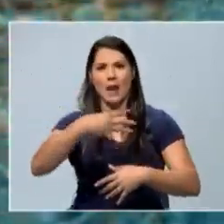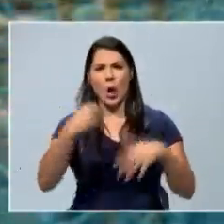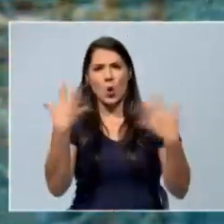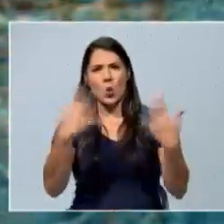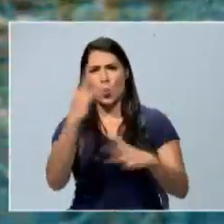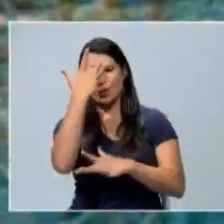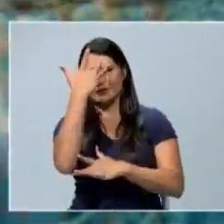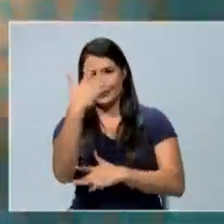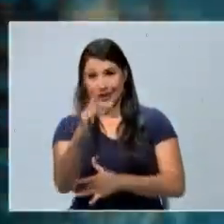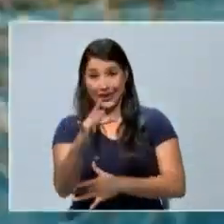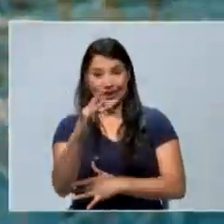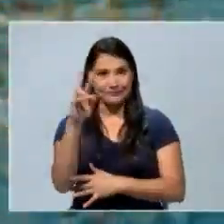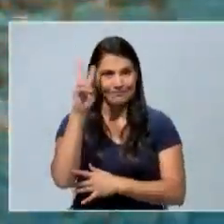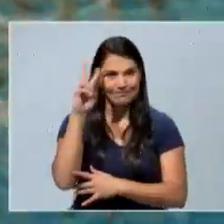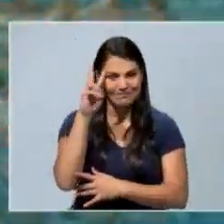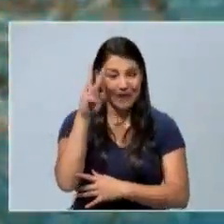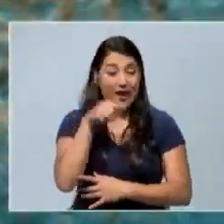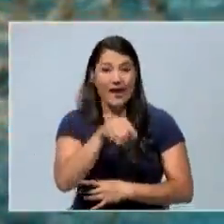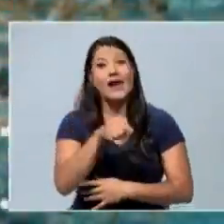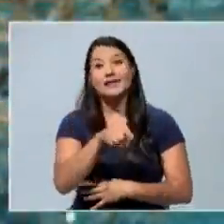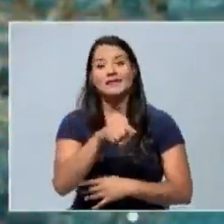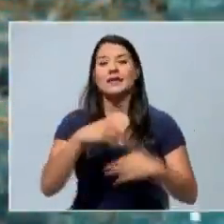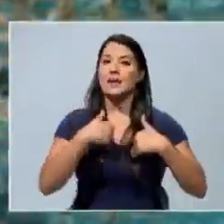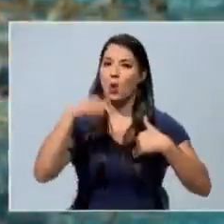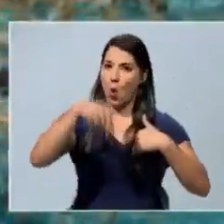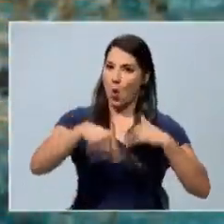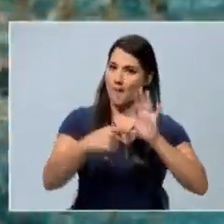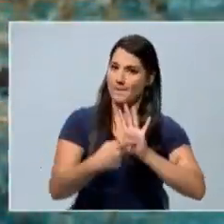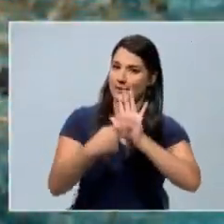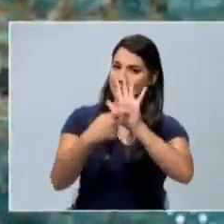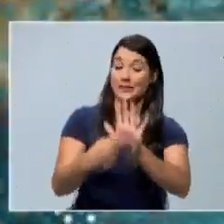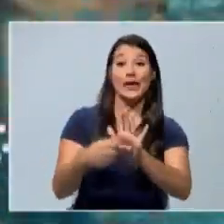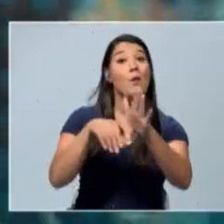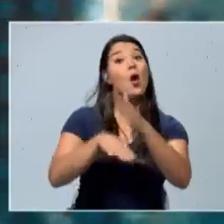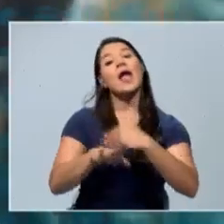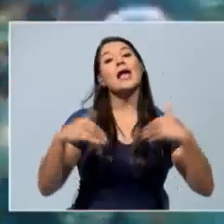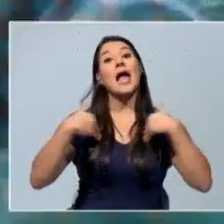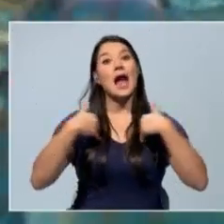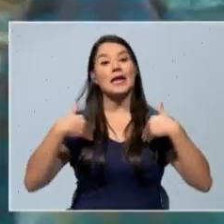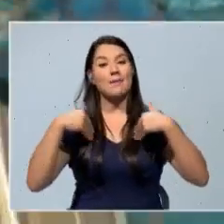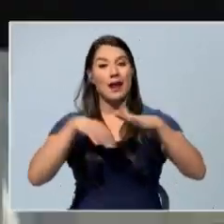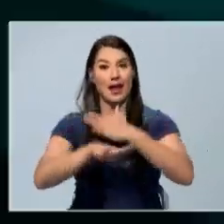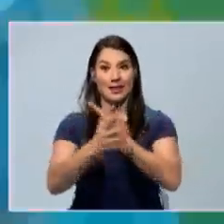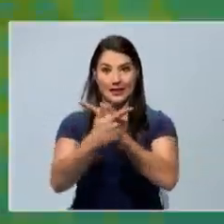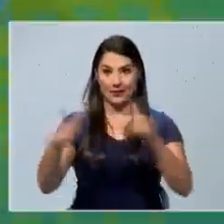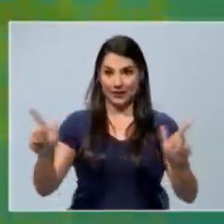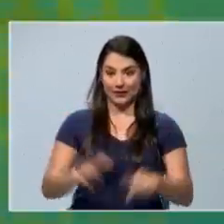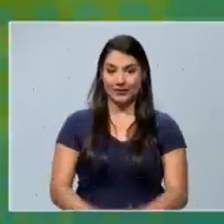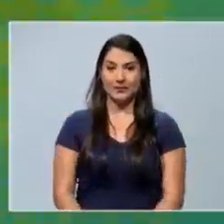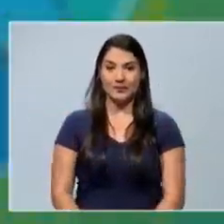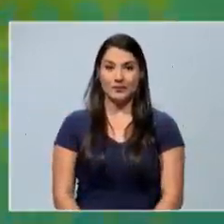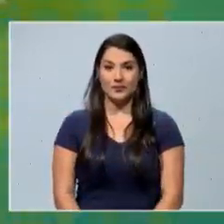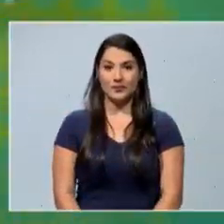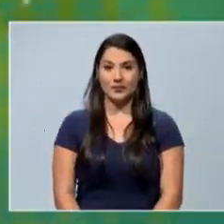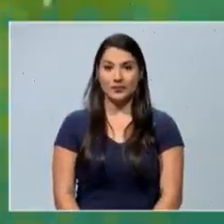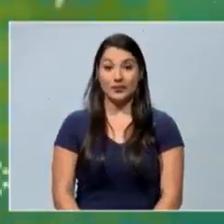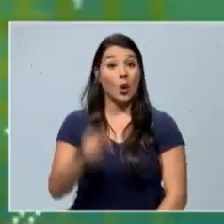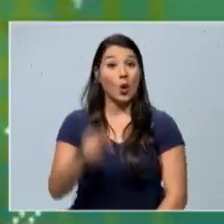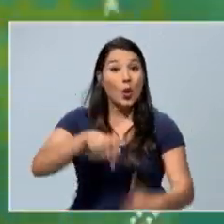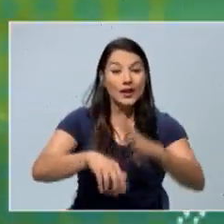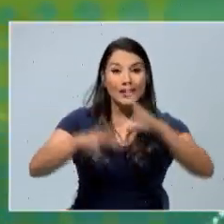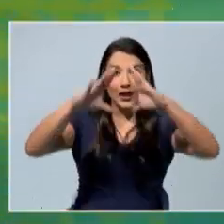audacia. Es la especie que le presentamos este martes en nuestro espacio Animales en Libertad. Esta noche